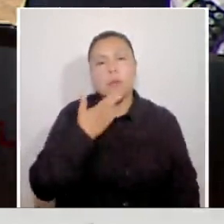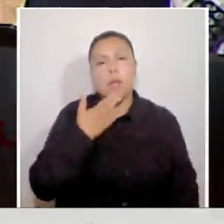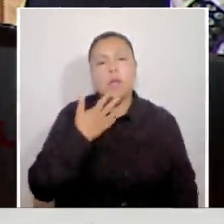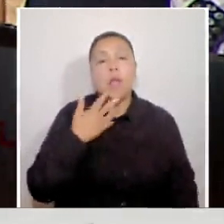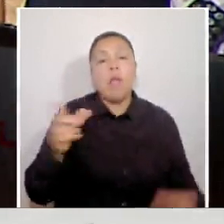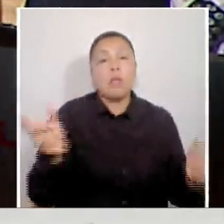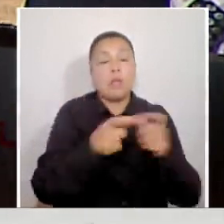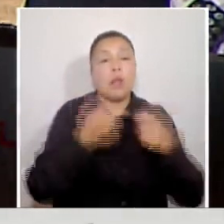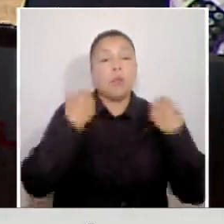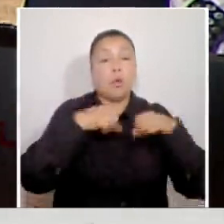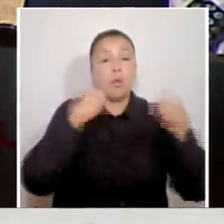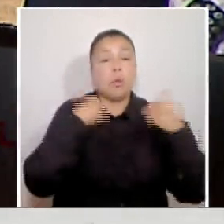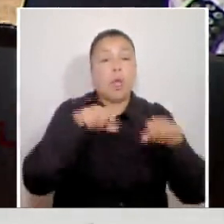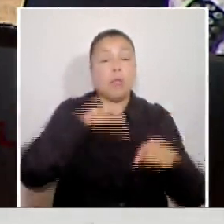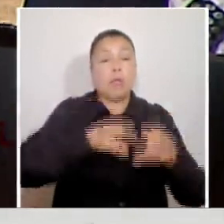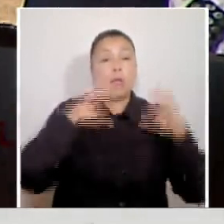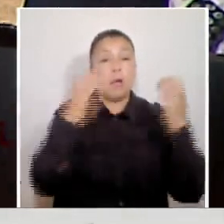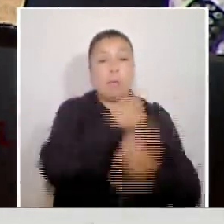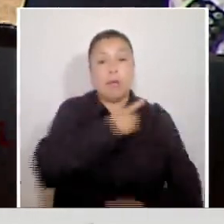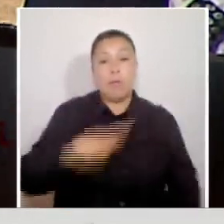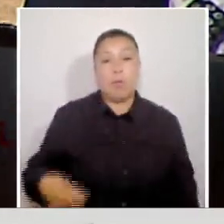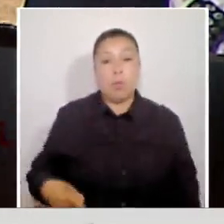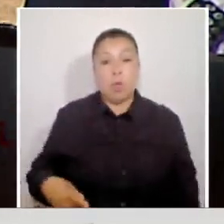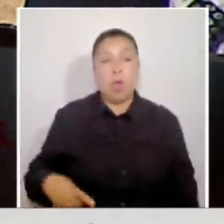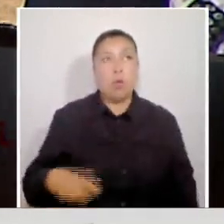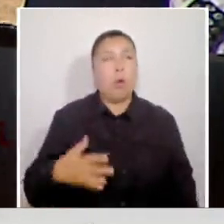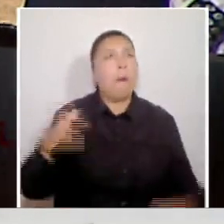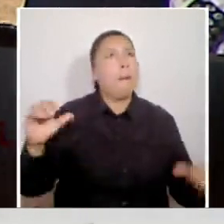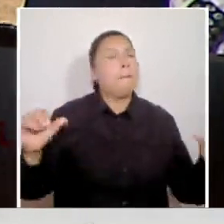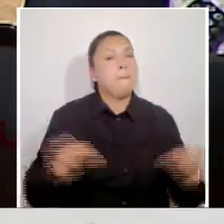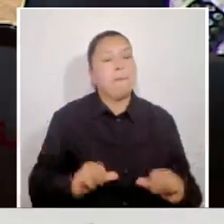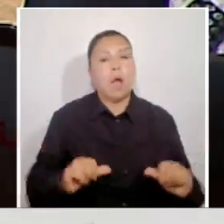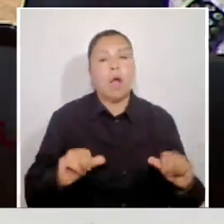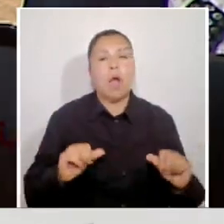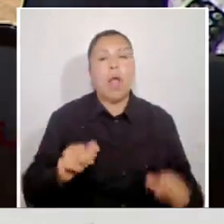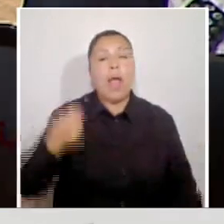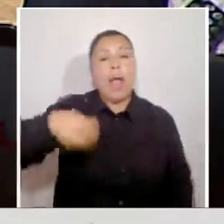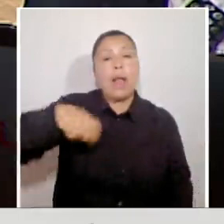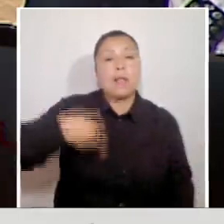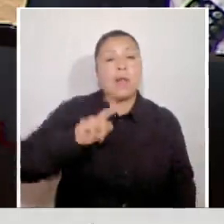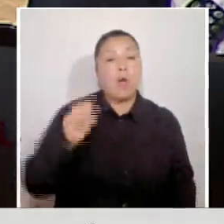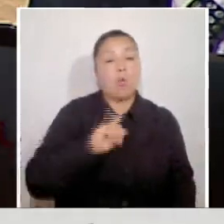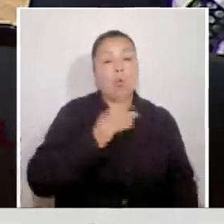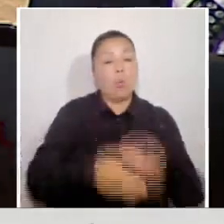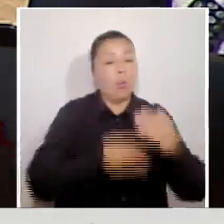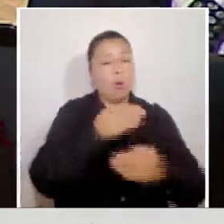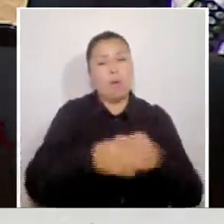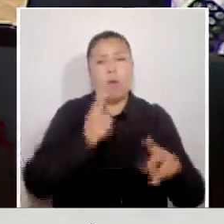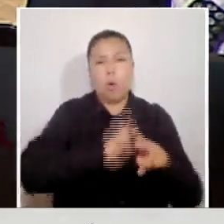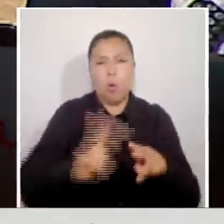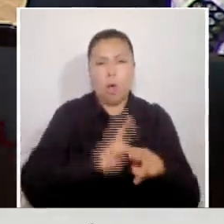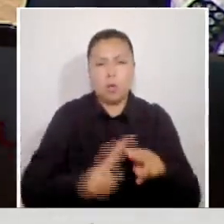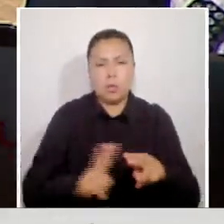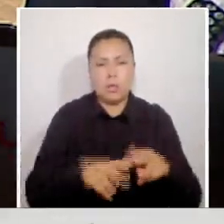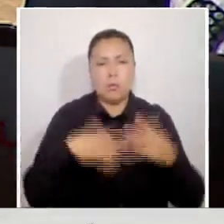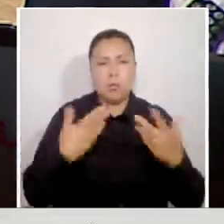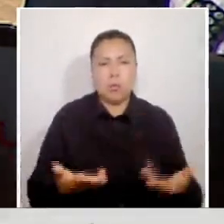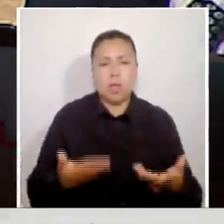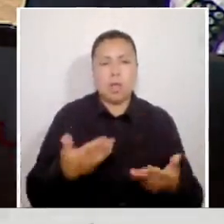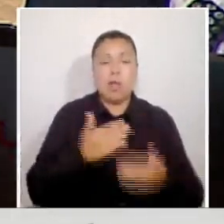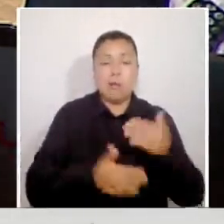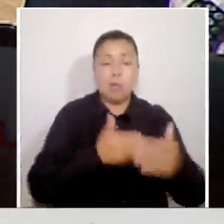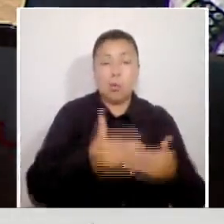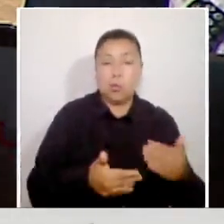de deportes de esta cámara de diputados y desgraciadamente el senado no avanza lo hacemos a través de este